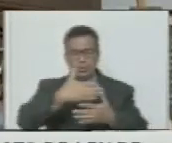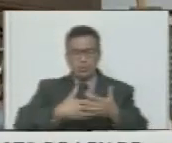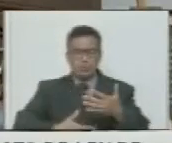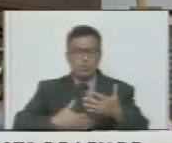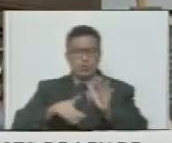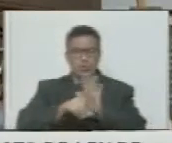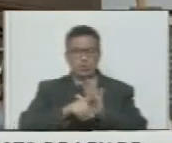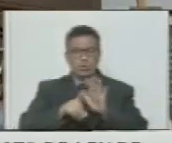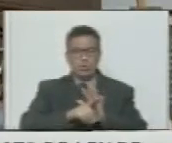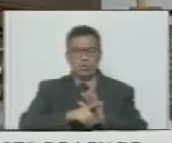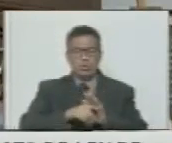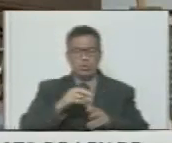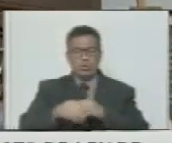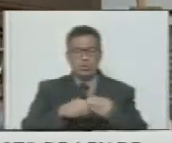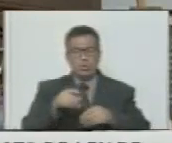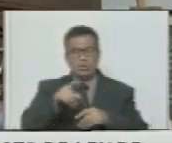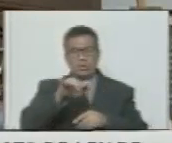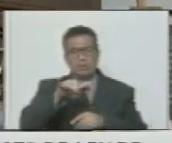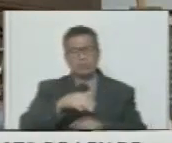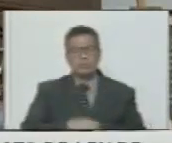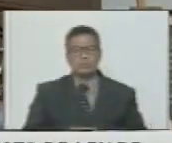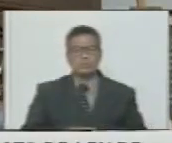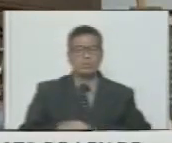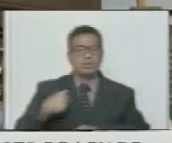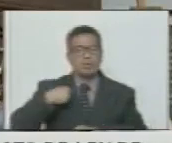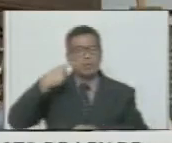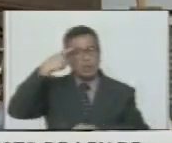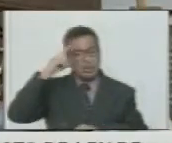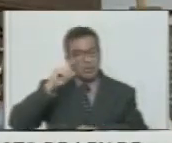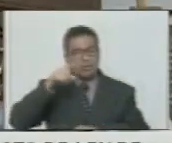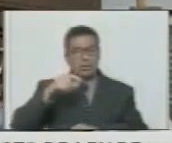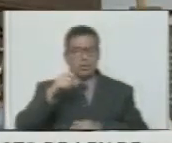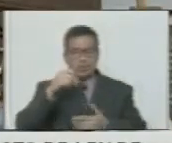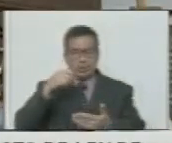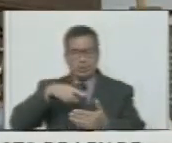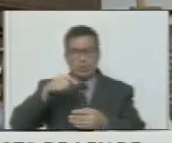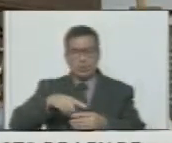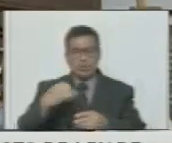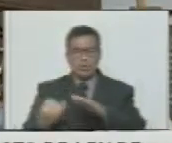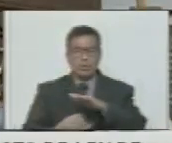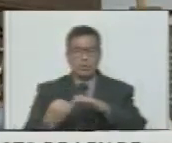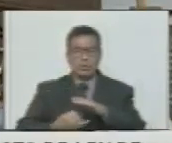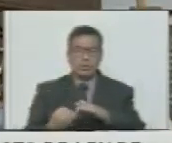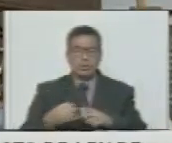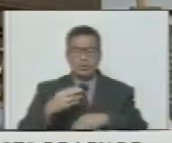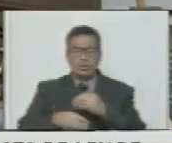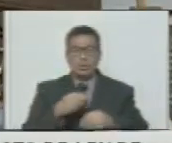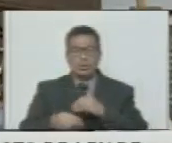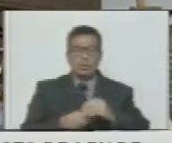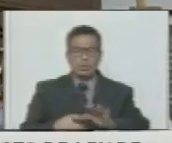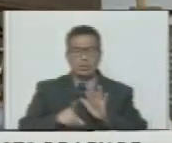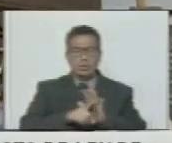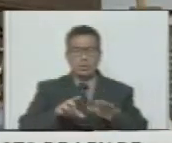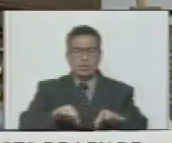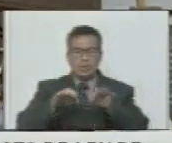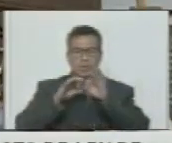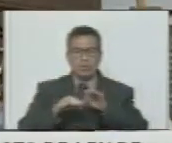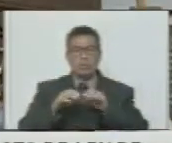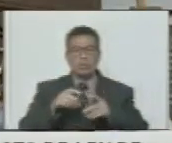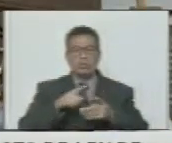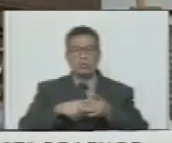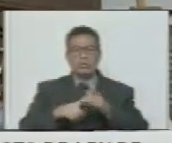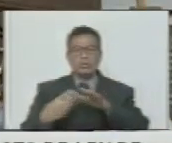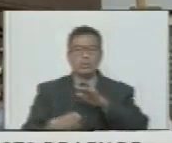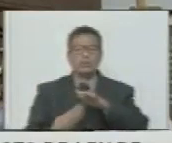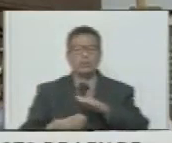toda la documentación legal y financiera de la misma, salvo aquellas cuyos fondos provengan de instituciones regidas por la ley especial